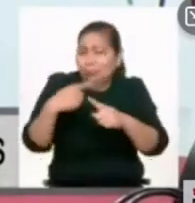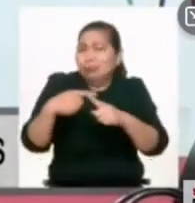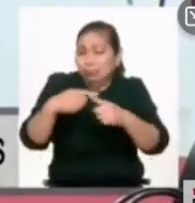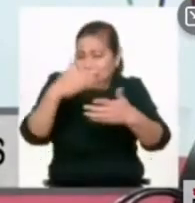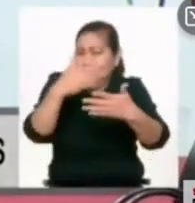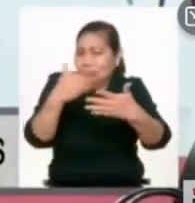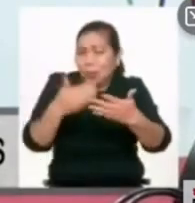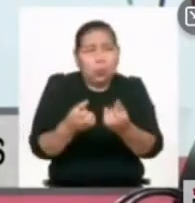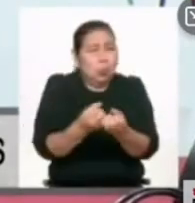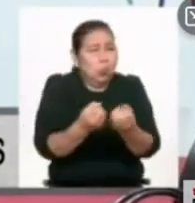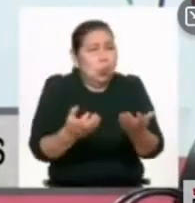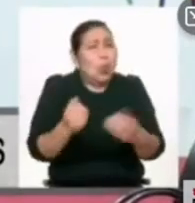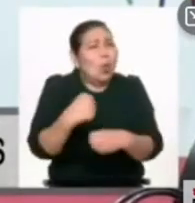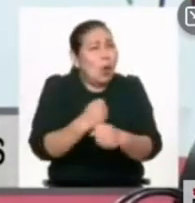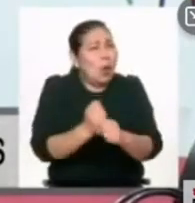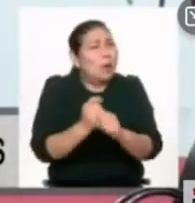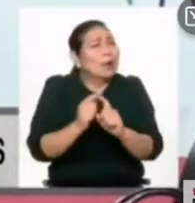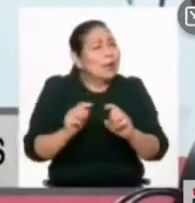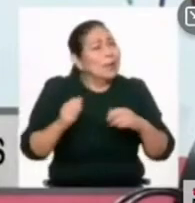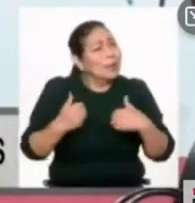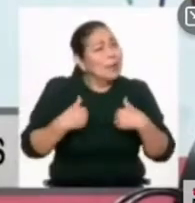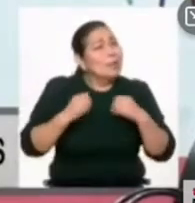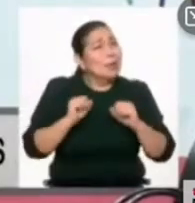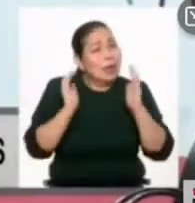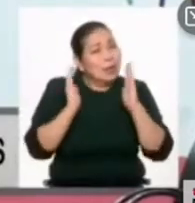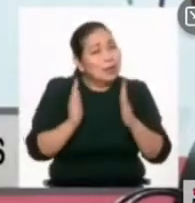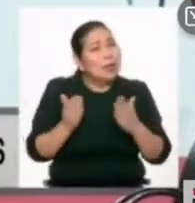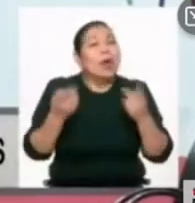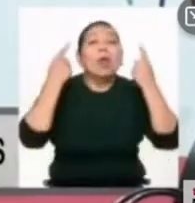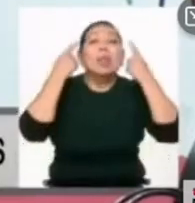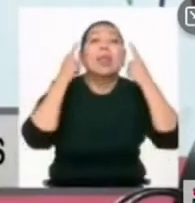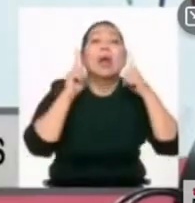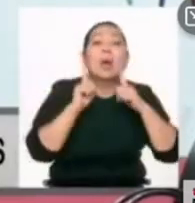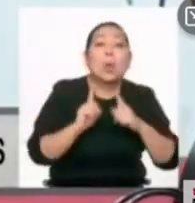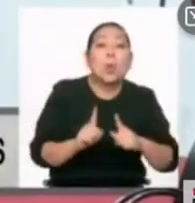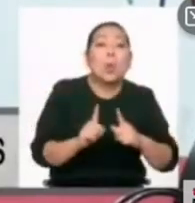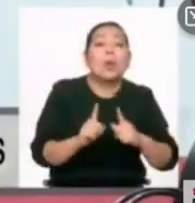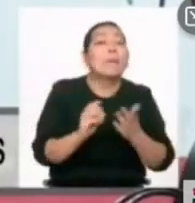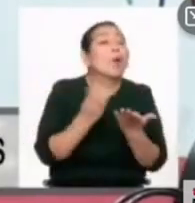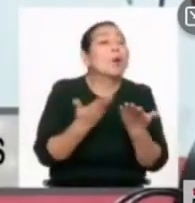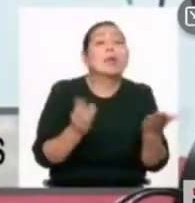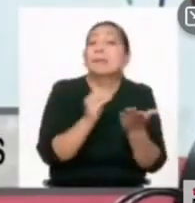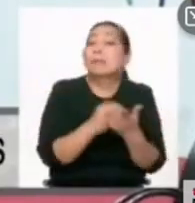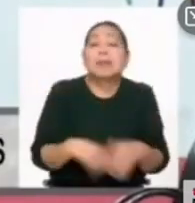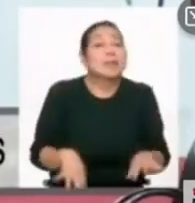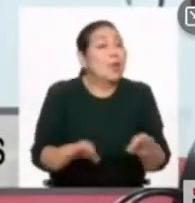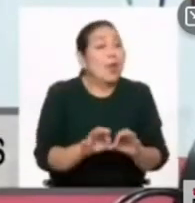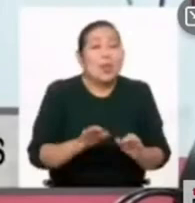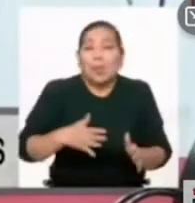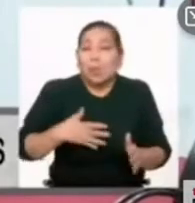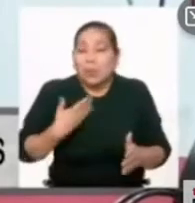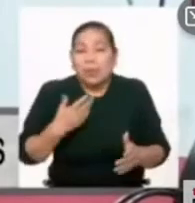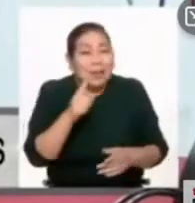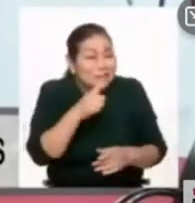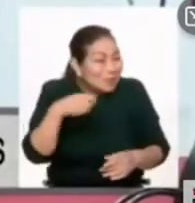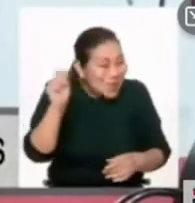estilo, son infinidad de obras que lo tenemos que atender de acuerdo a prioridades. No se podría